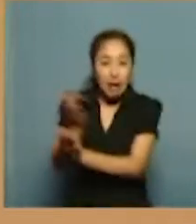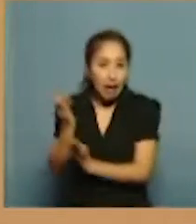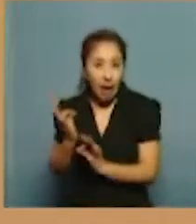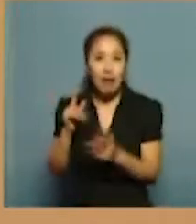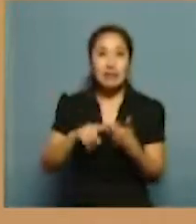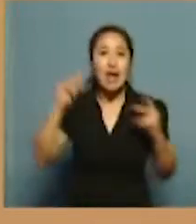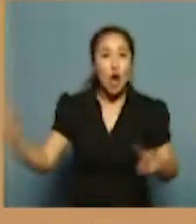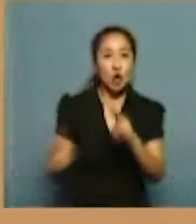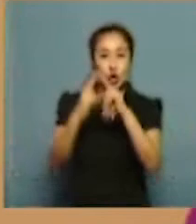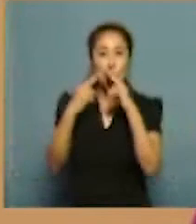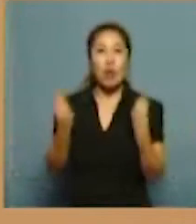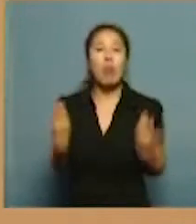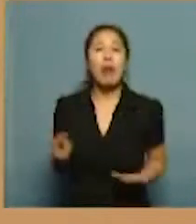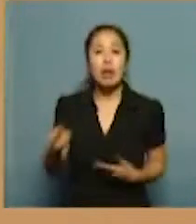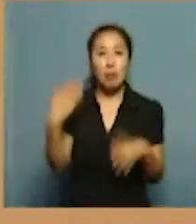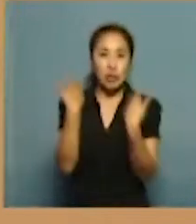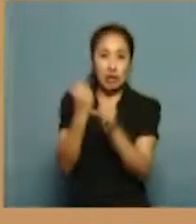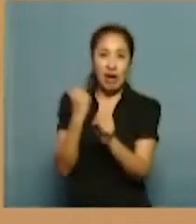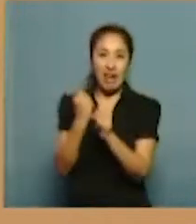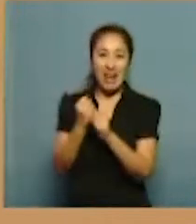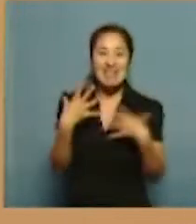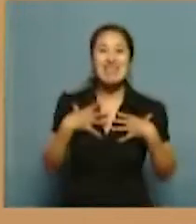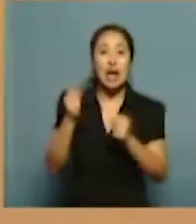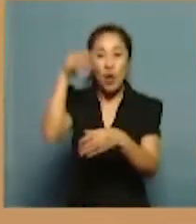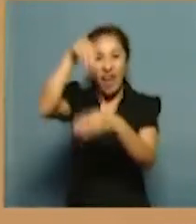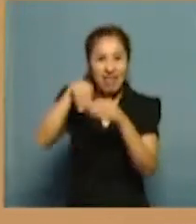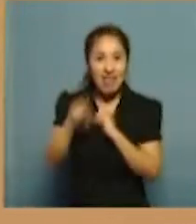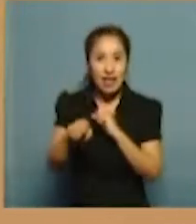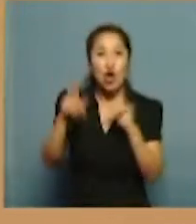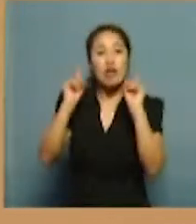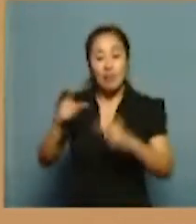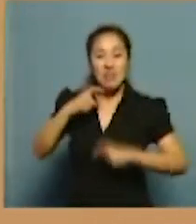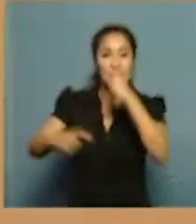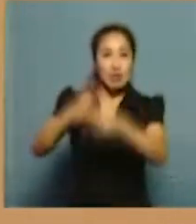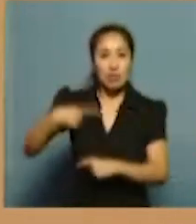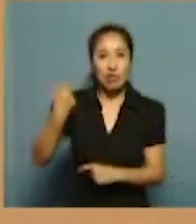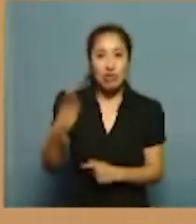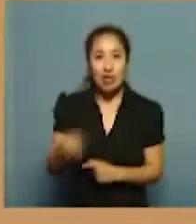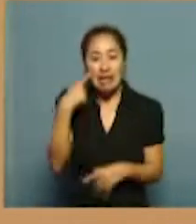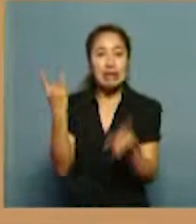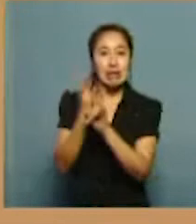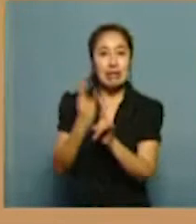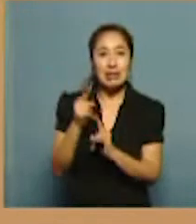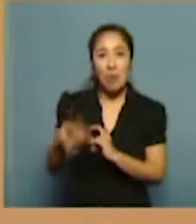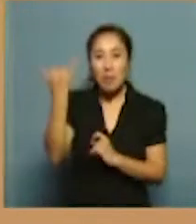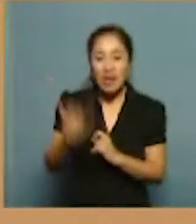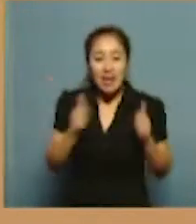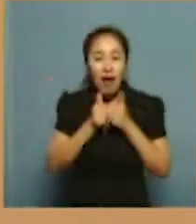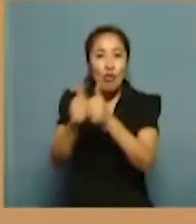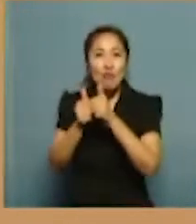los encuentros para trabajar el área sanitaria y desarrollo social que siempre está apoyando